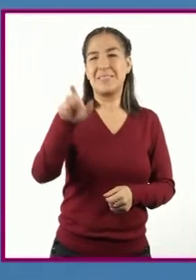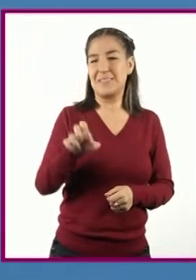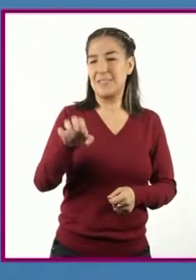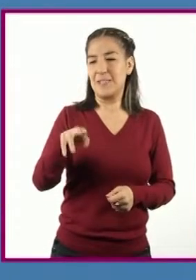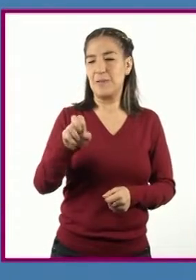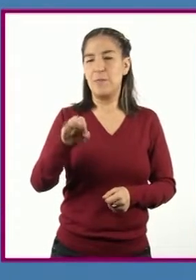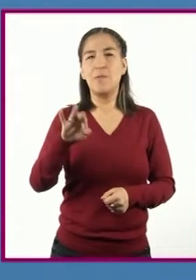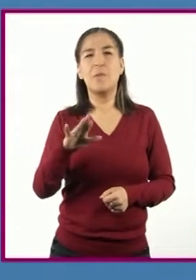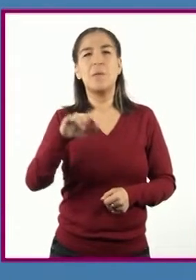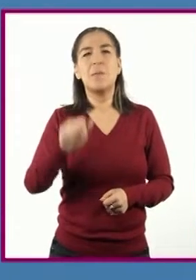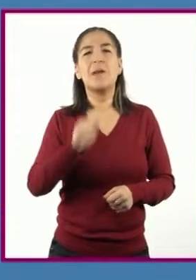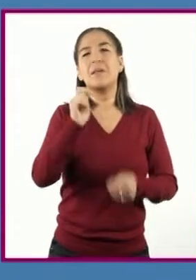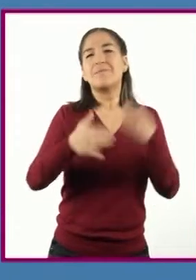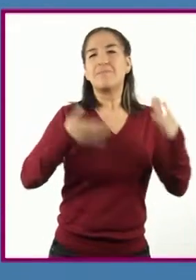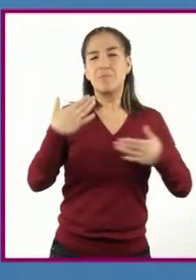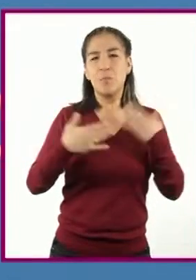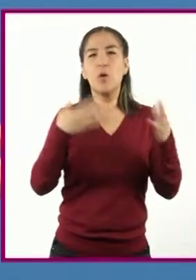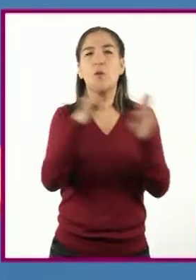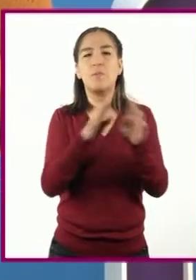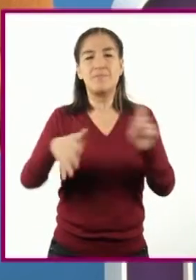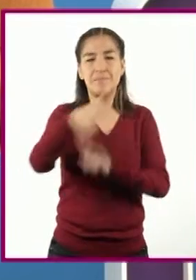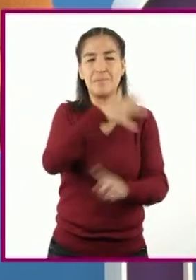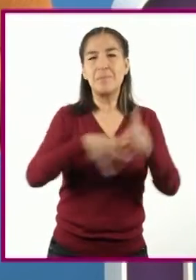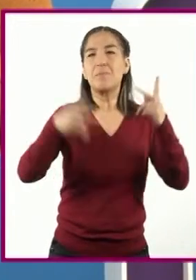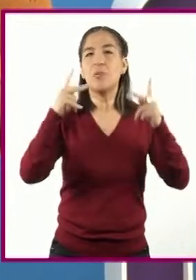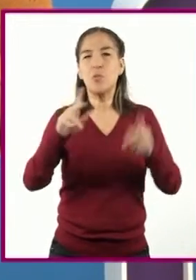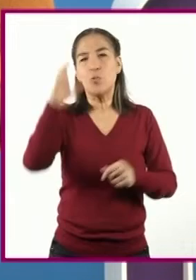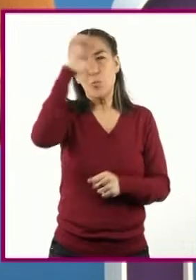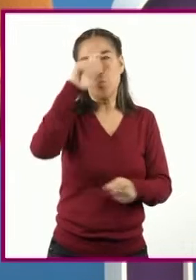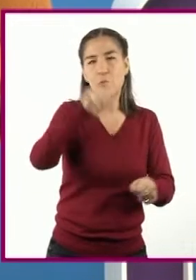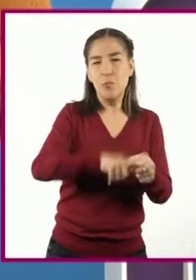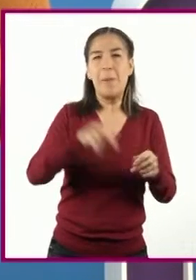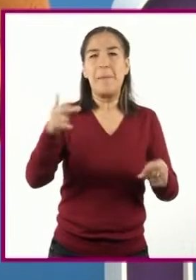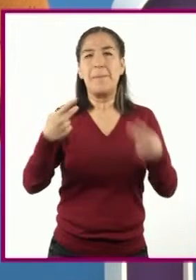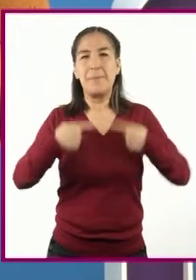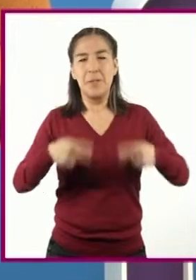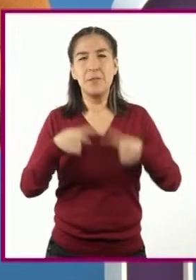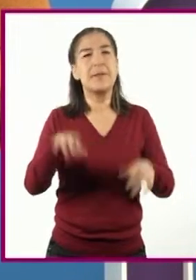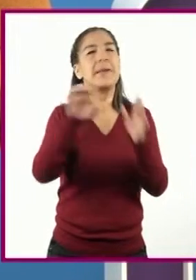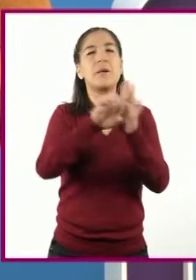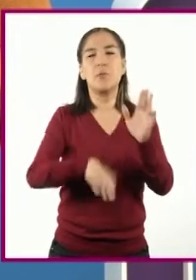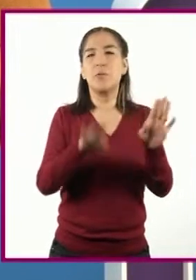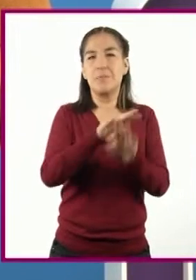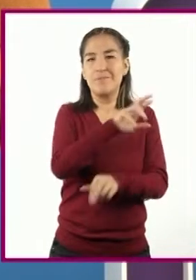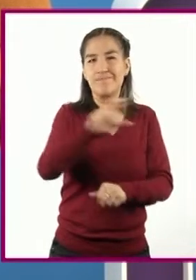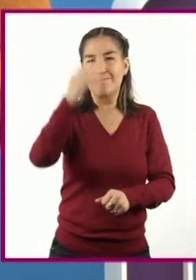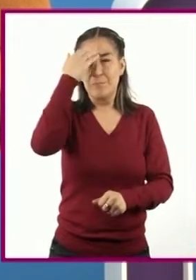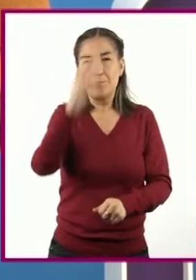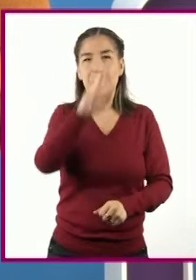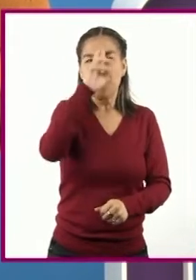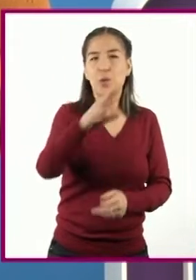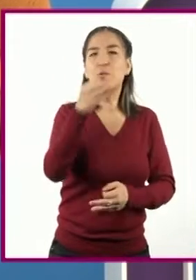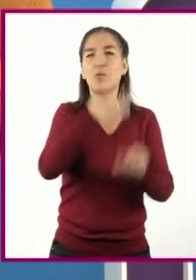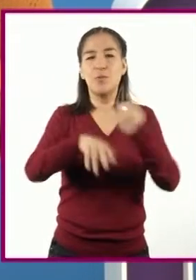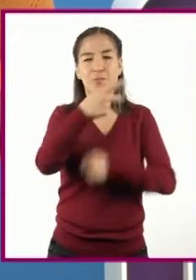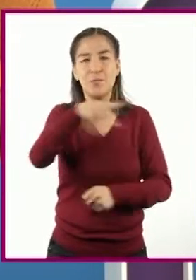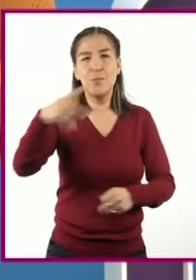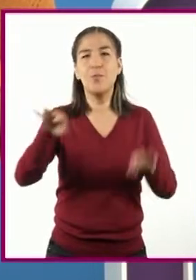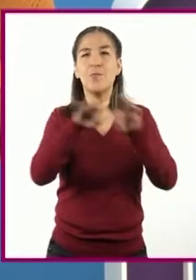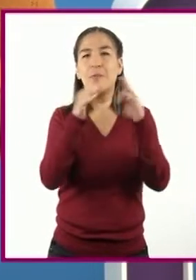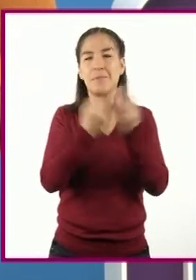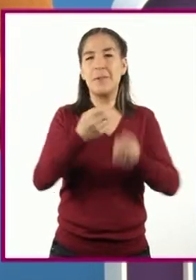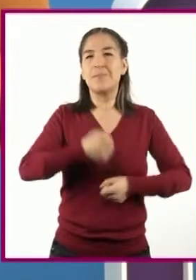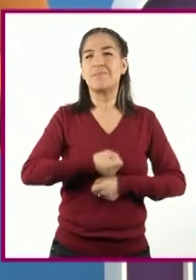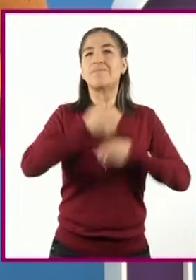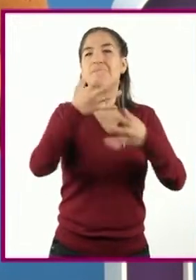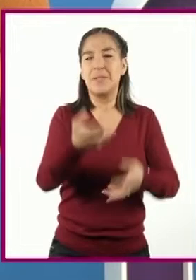es la convivencia intercultural. Por ejemplo, reconociendo y respetando todas las formas en que se